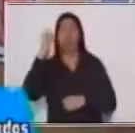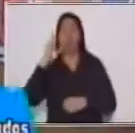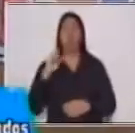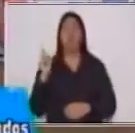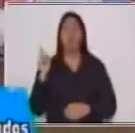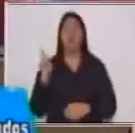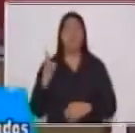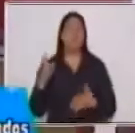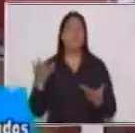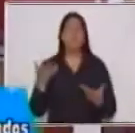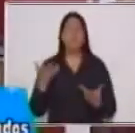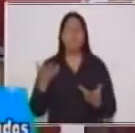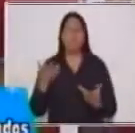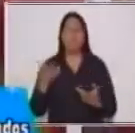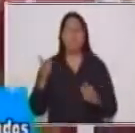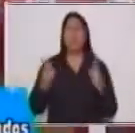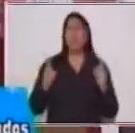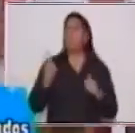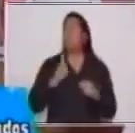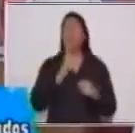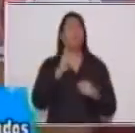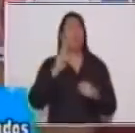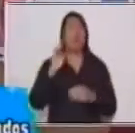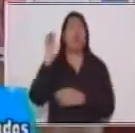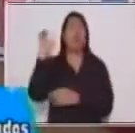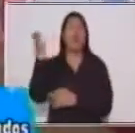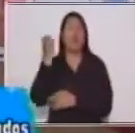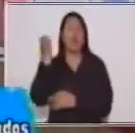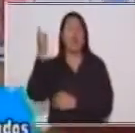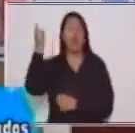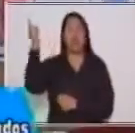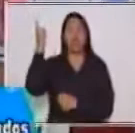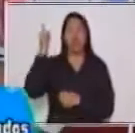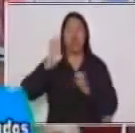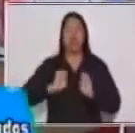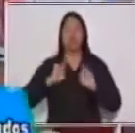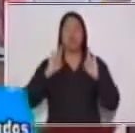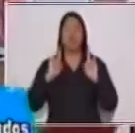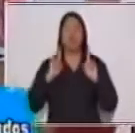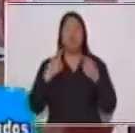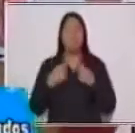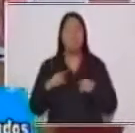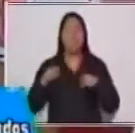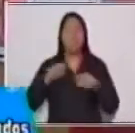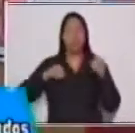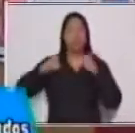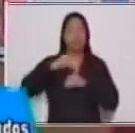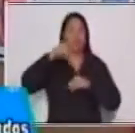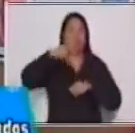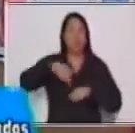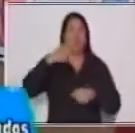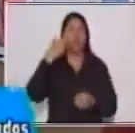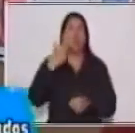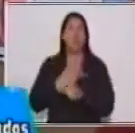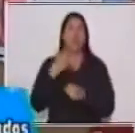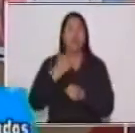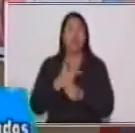habla en Fahrenheit es en Europa y en Estados Unidos. En cambio en Guatemala nosotros hablamos de grados